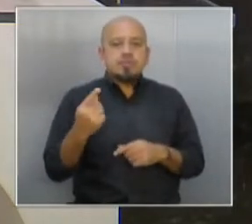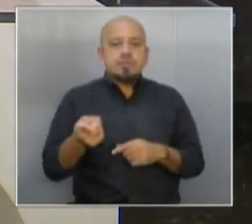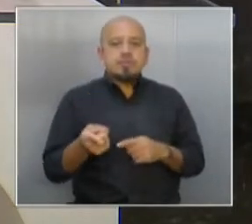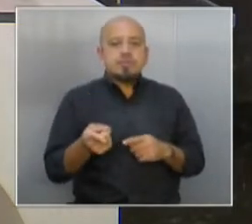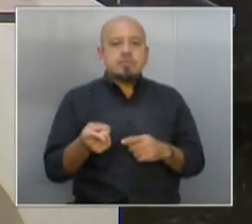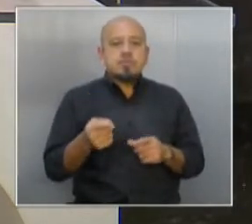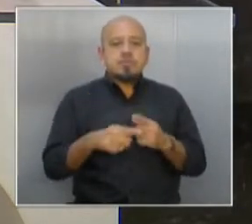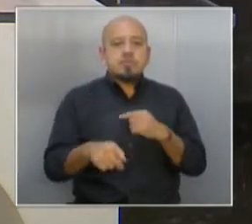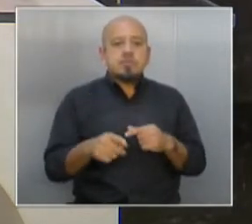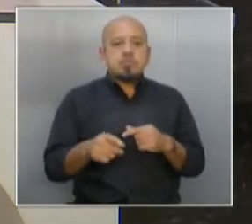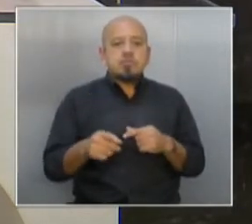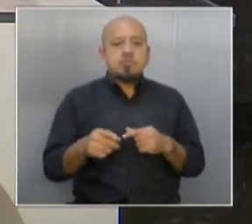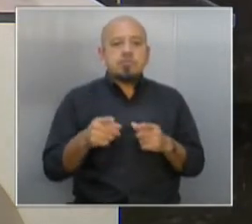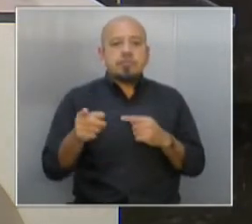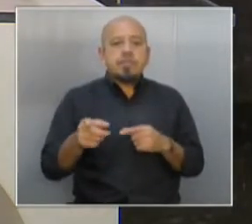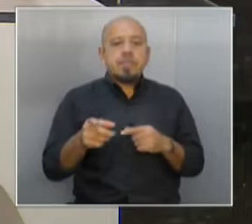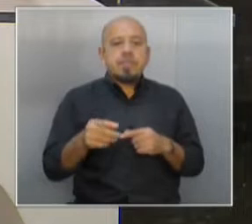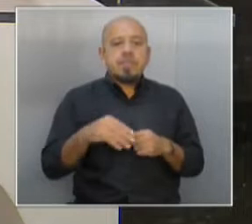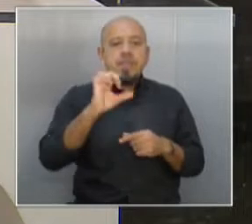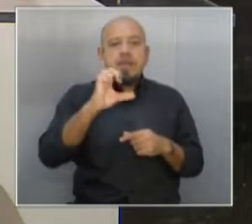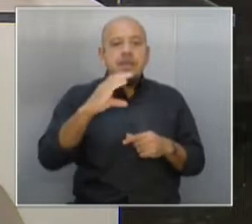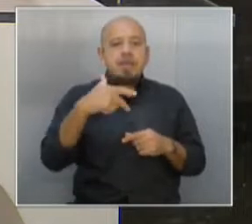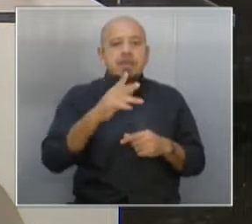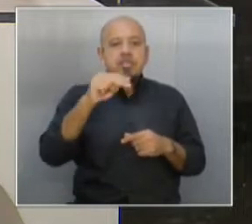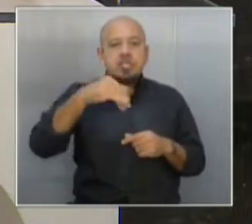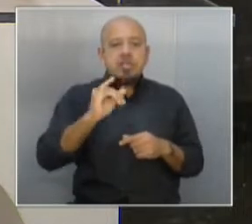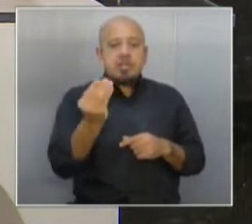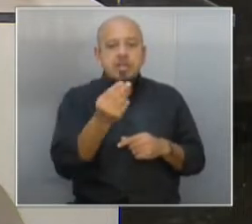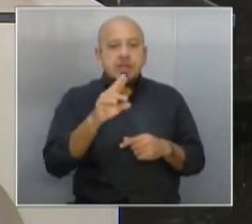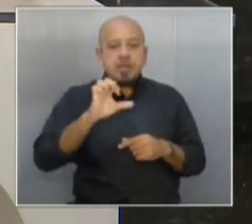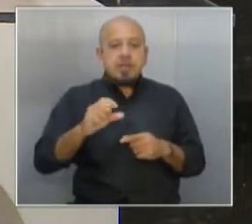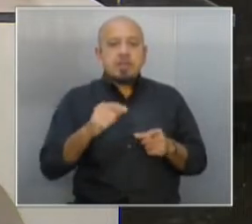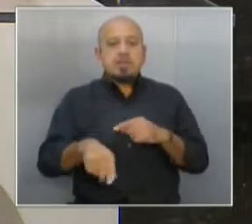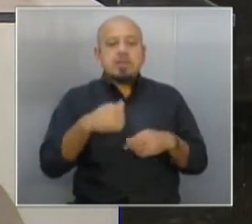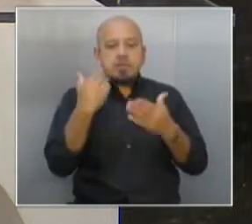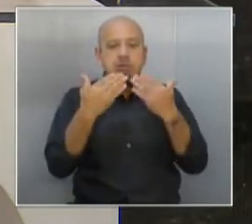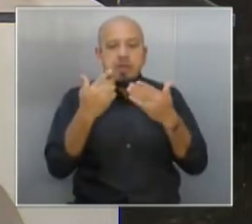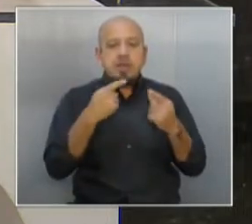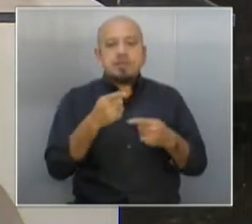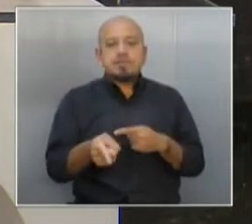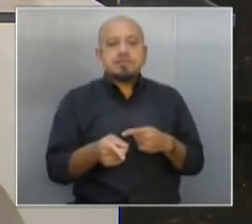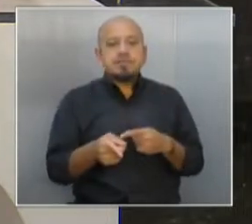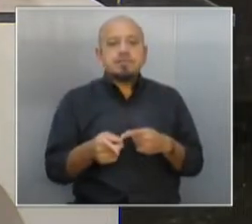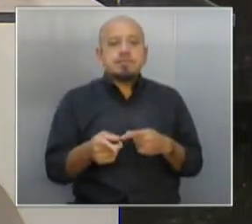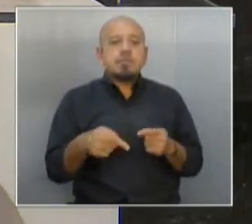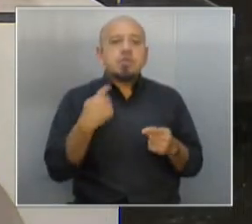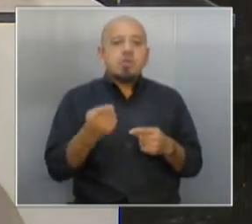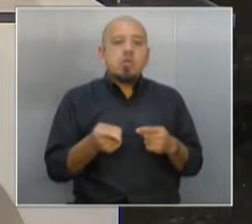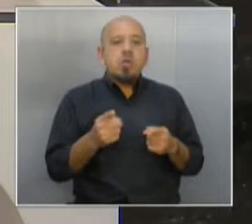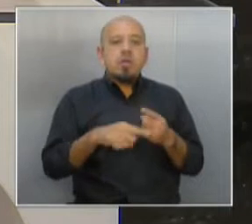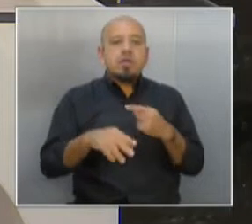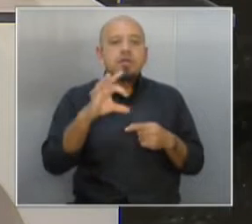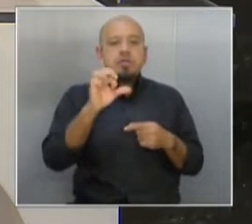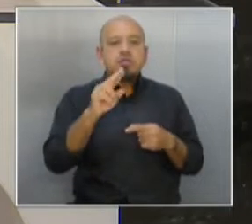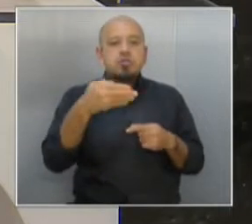el percusionista y baterista Cheche Echenique. Así que vamos a estar hablando de todo eso. Después tenemos en el subte, a Lucila